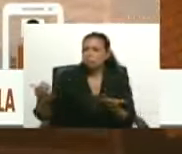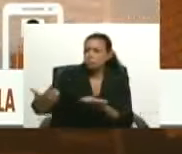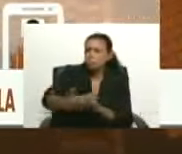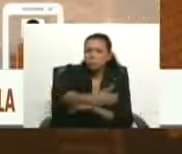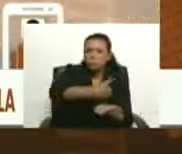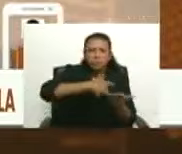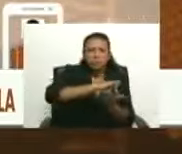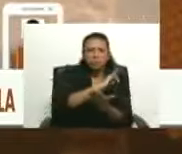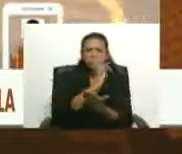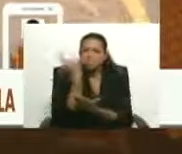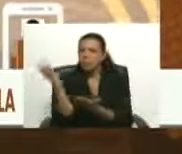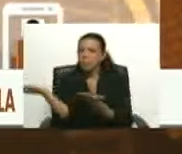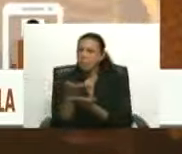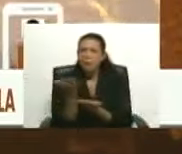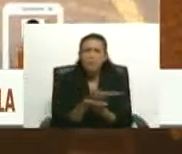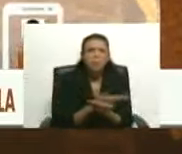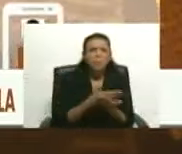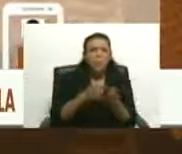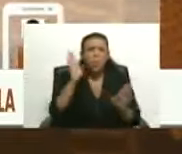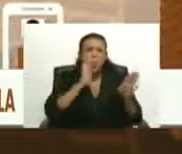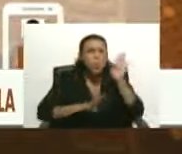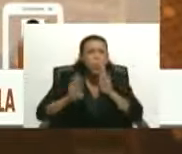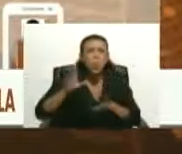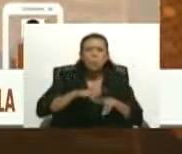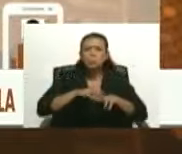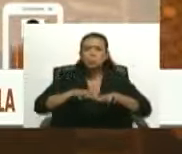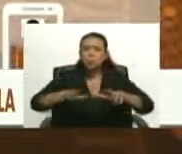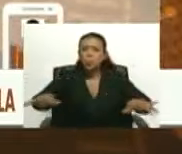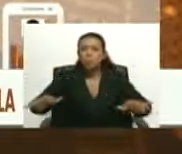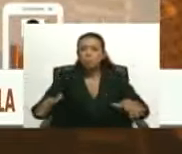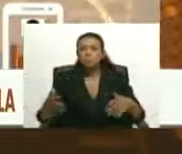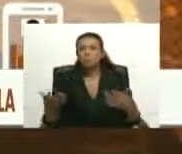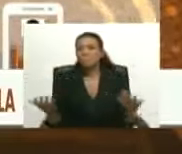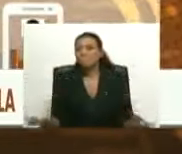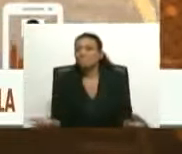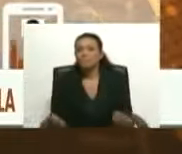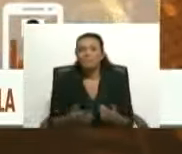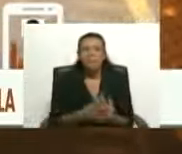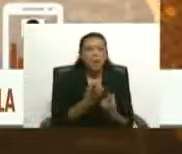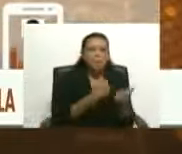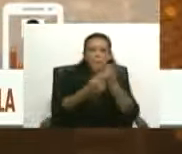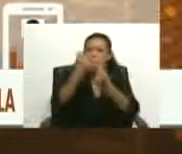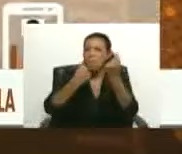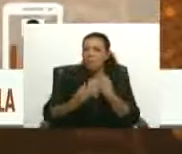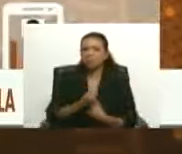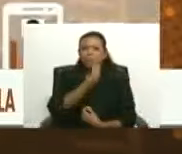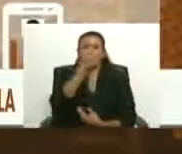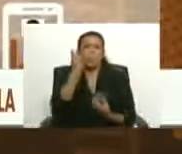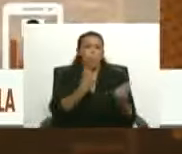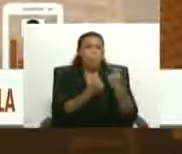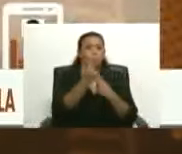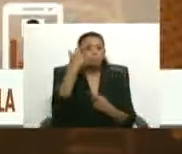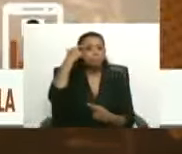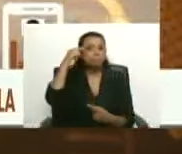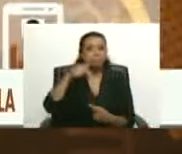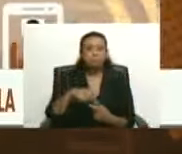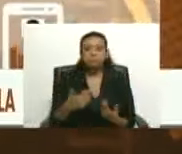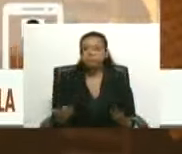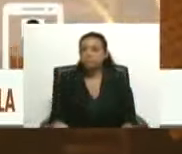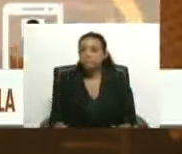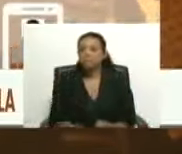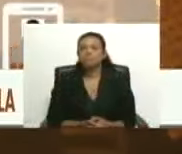últimos 3 siglos mediante la amenazante extensión de la voraz economía de mercado. Y por ahí se iba.